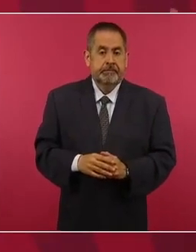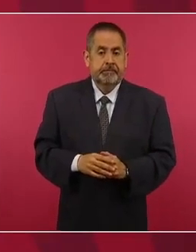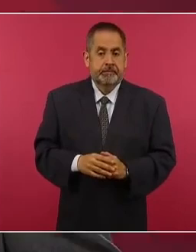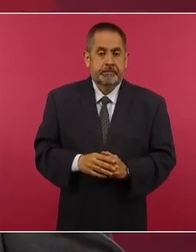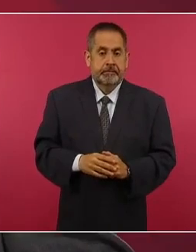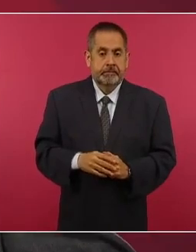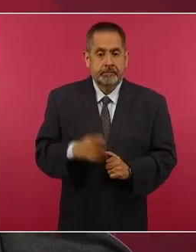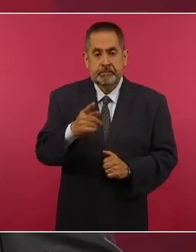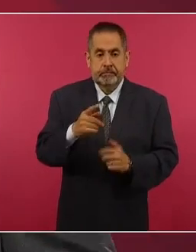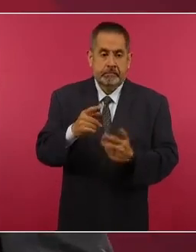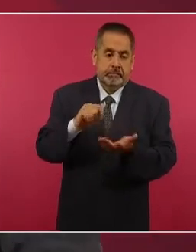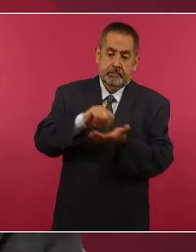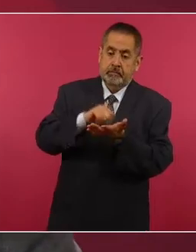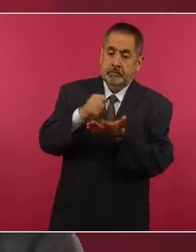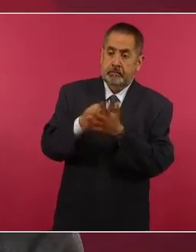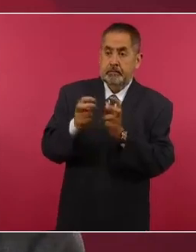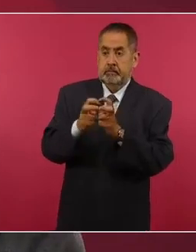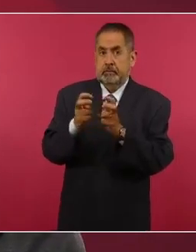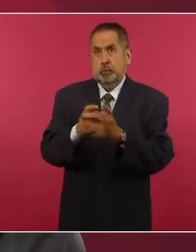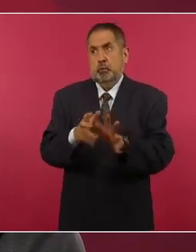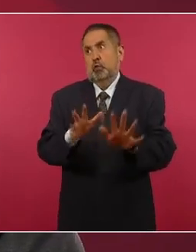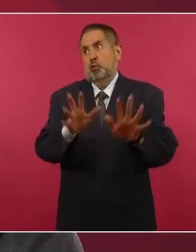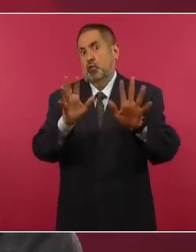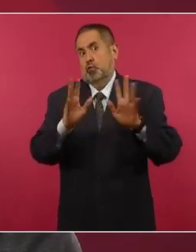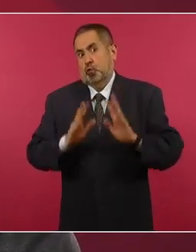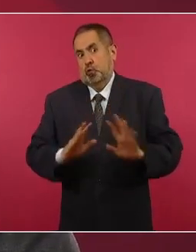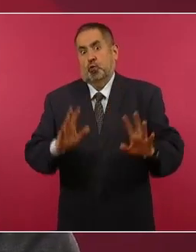es Tamaulipas.